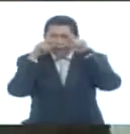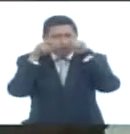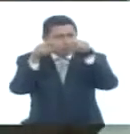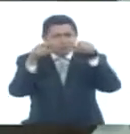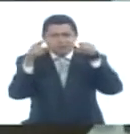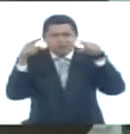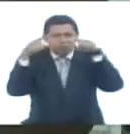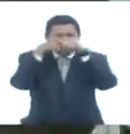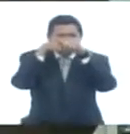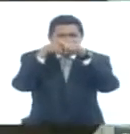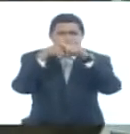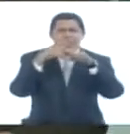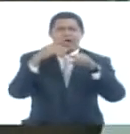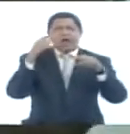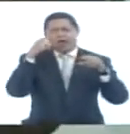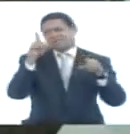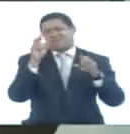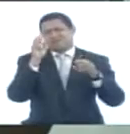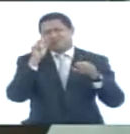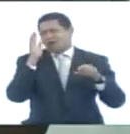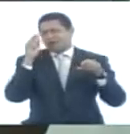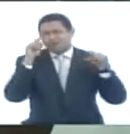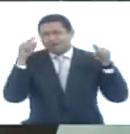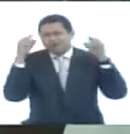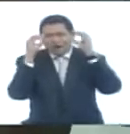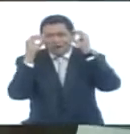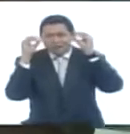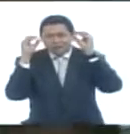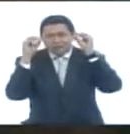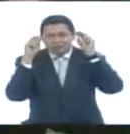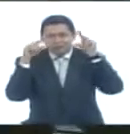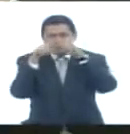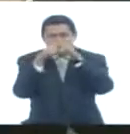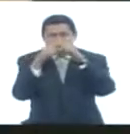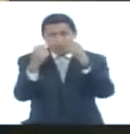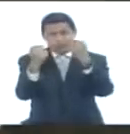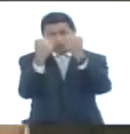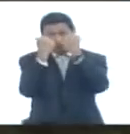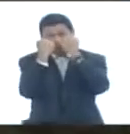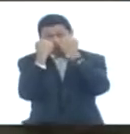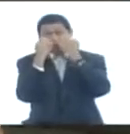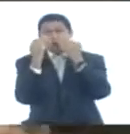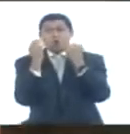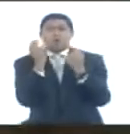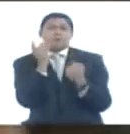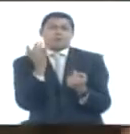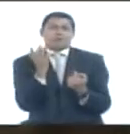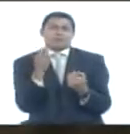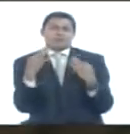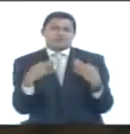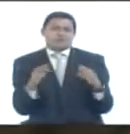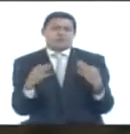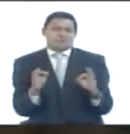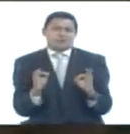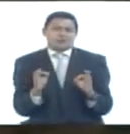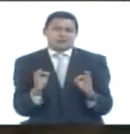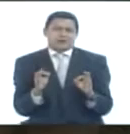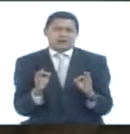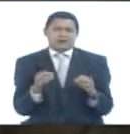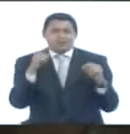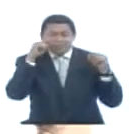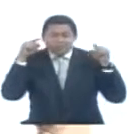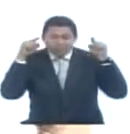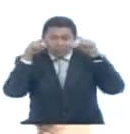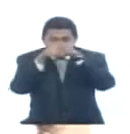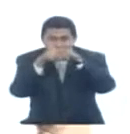ojos, o sea, hay una desviación ocular. Puede ser hacia adentro, que es el que llama todo el mundo el